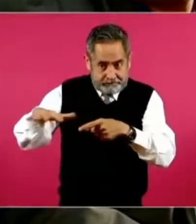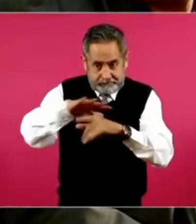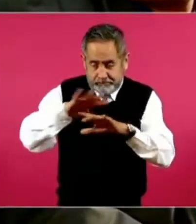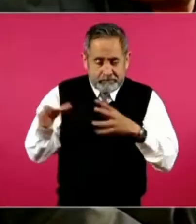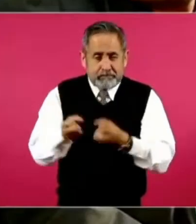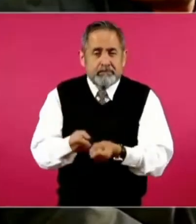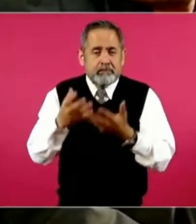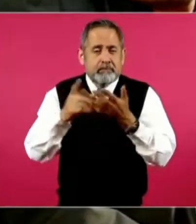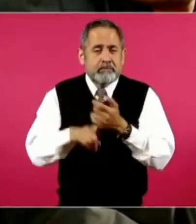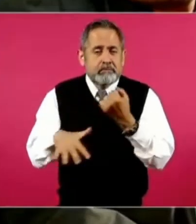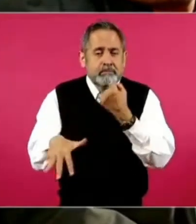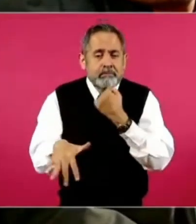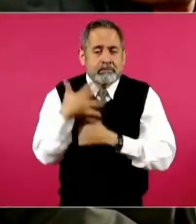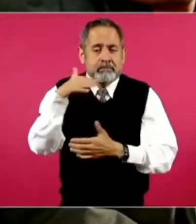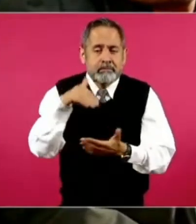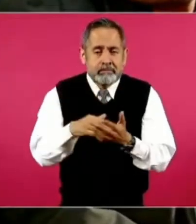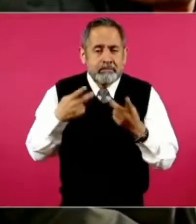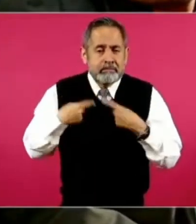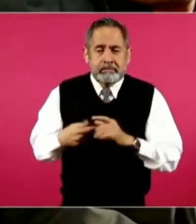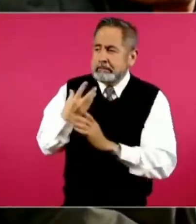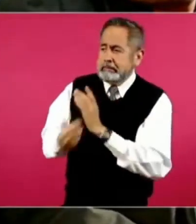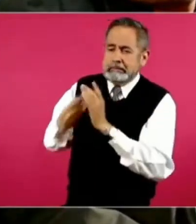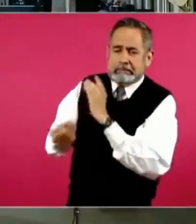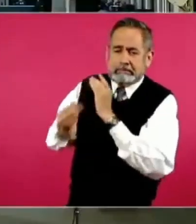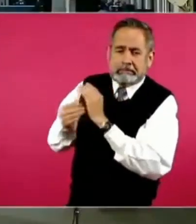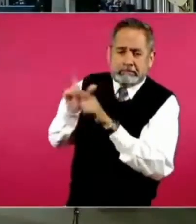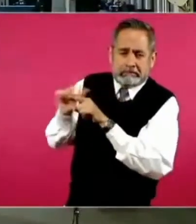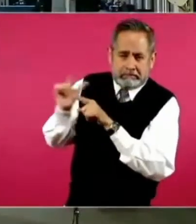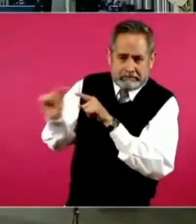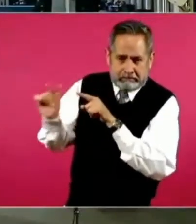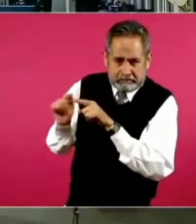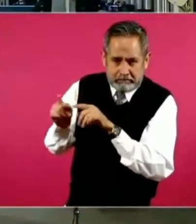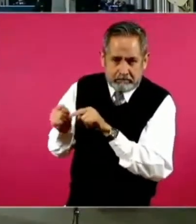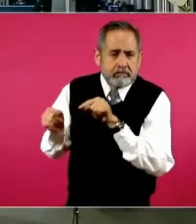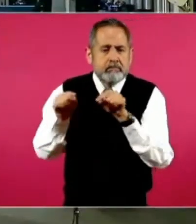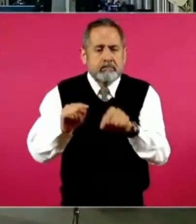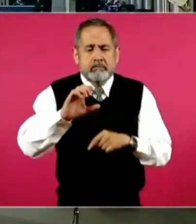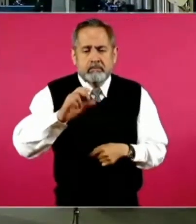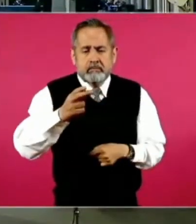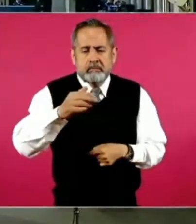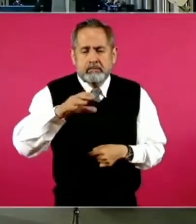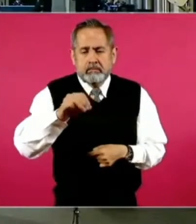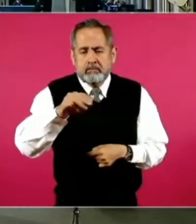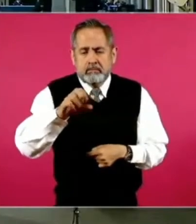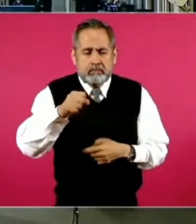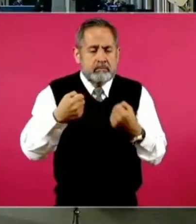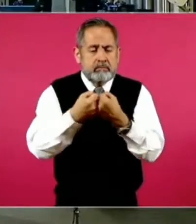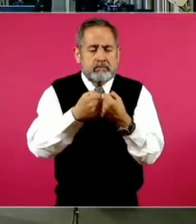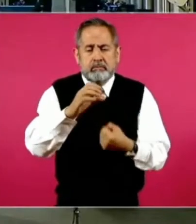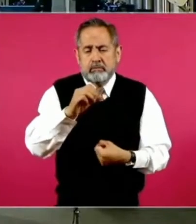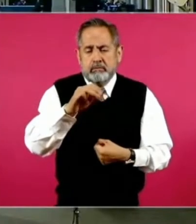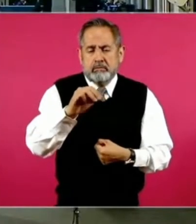son más de 15,000 desplazados. Pero en la parte de Chicomucelo y frontera Comalapa